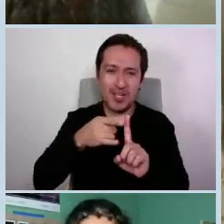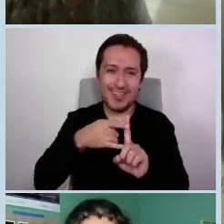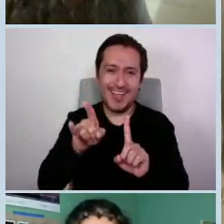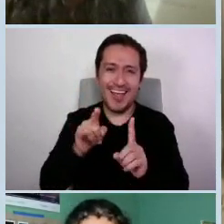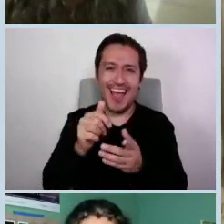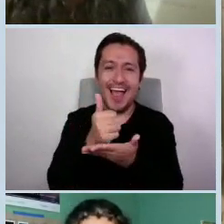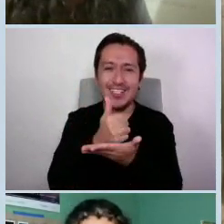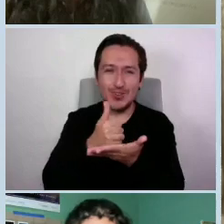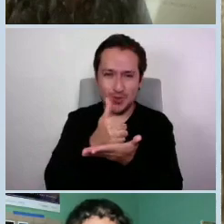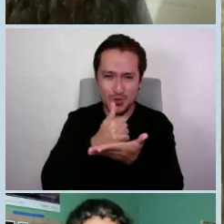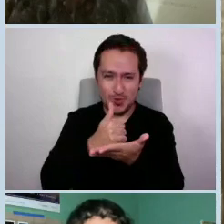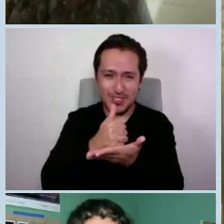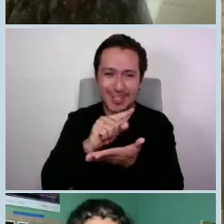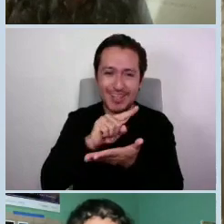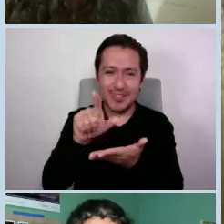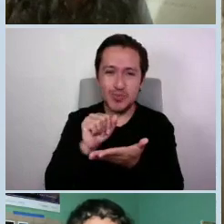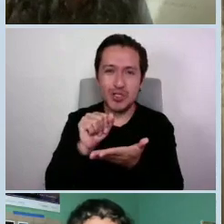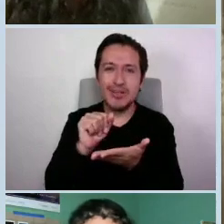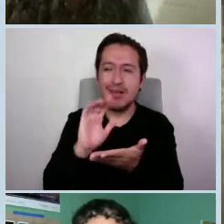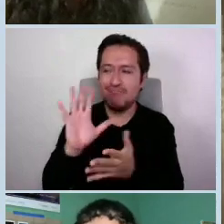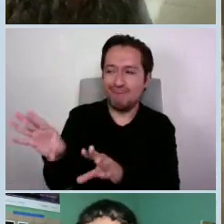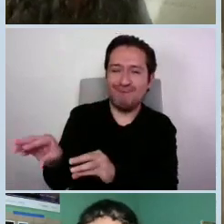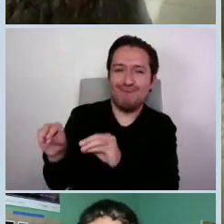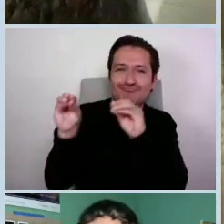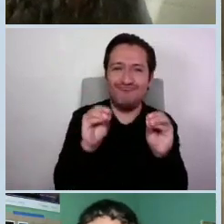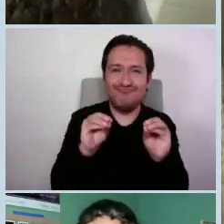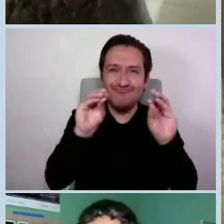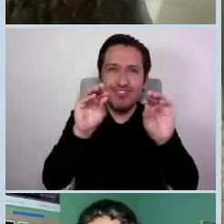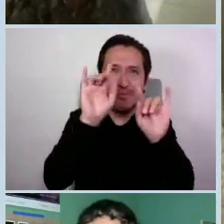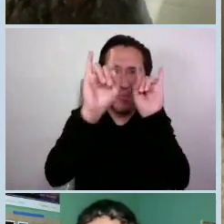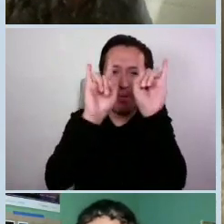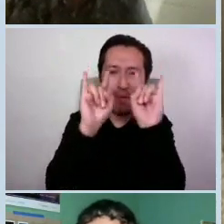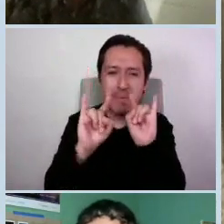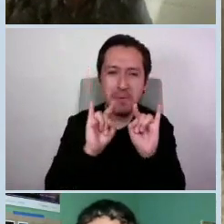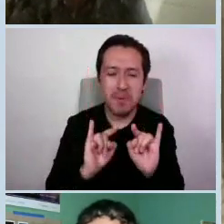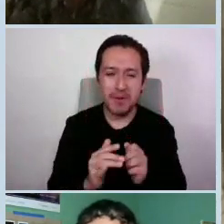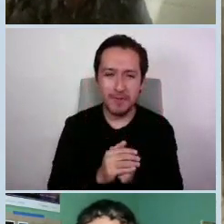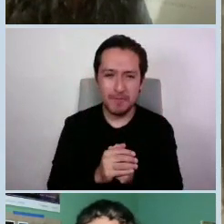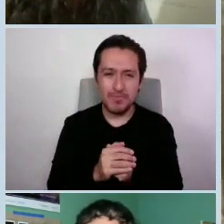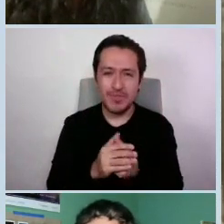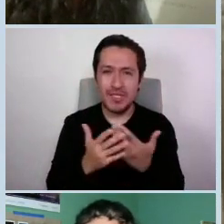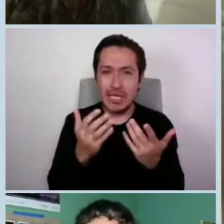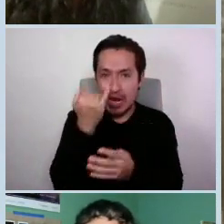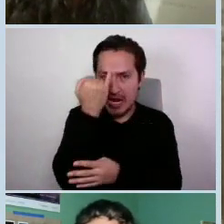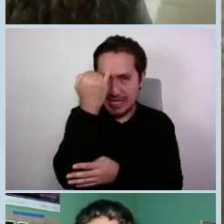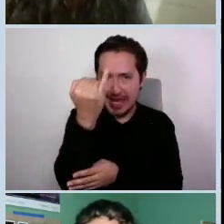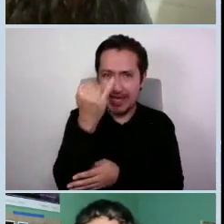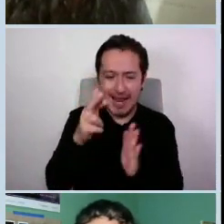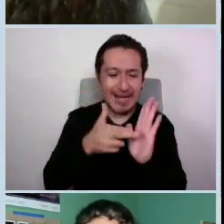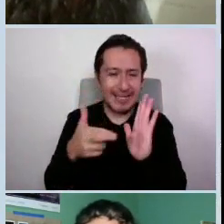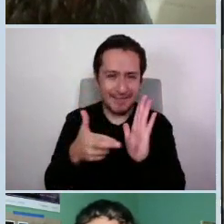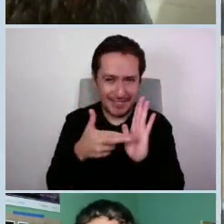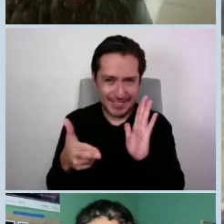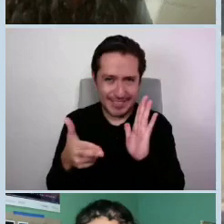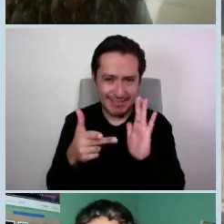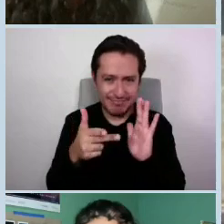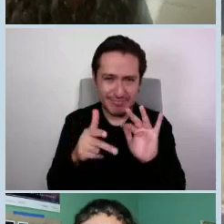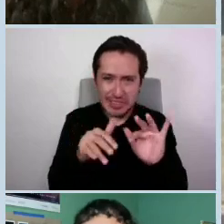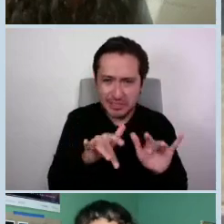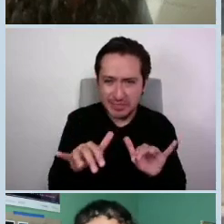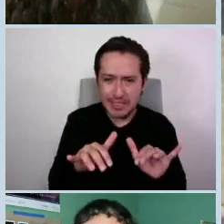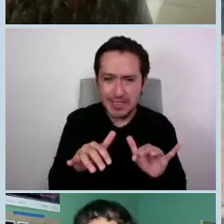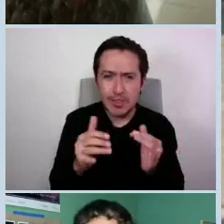intervenida en el proceso de escribir el fan cine También hubo escrituras colectivas